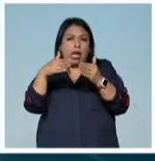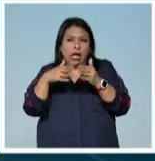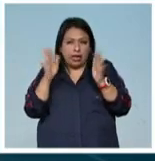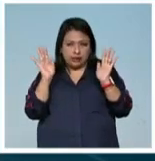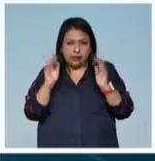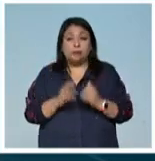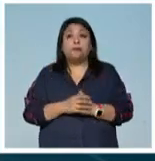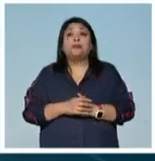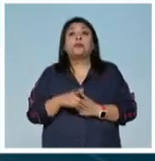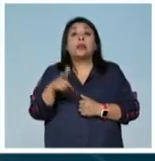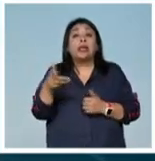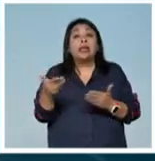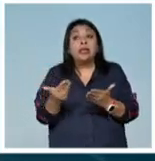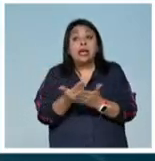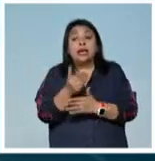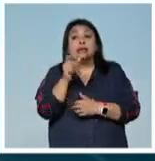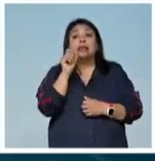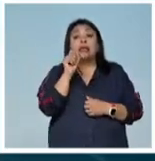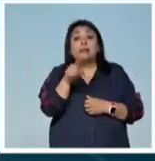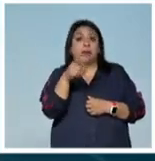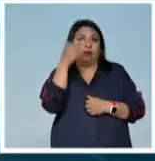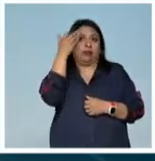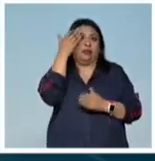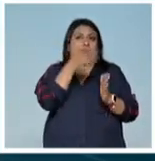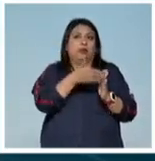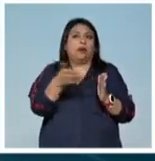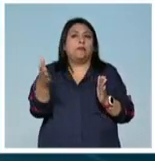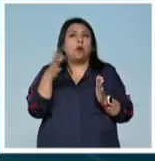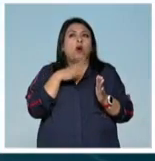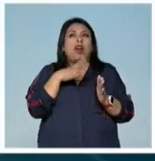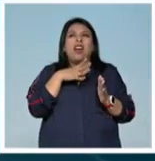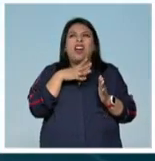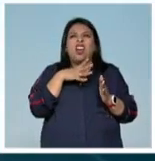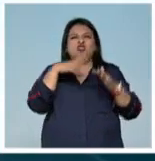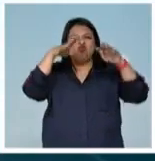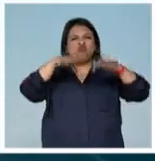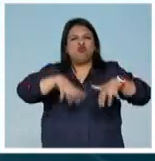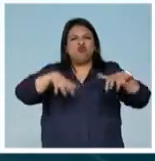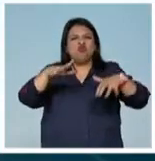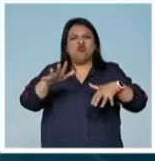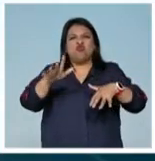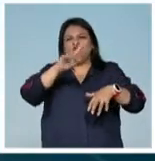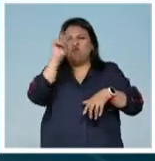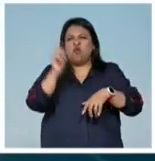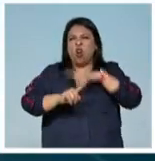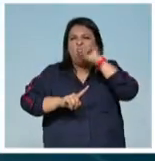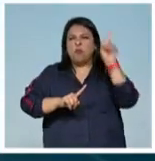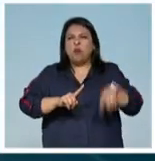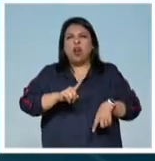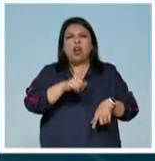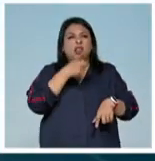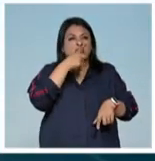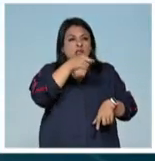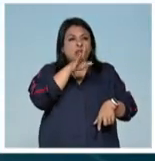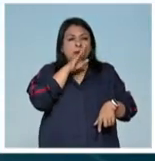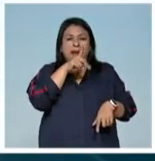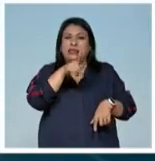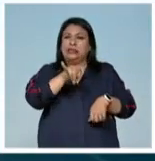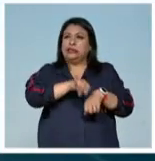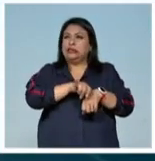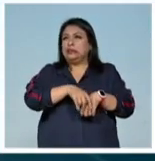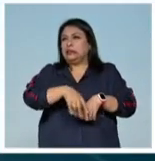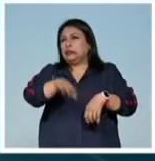Y él nace además en un momento en el que hay una tormenta eléctrica y le dicen a la mamá, esto es un mal augurio,